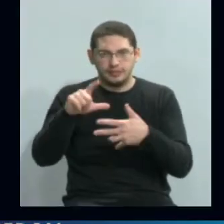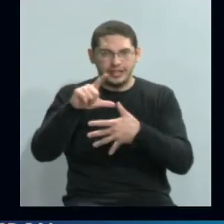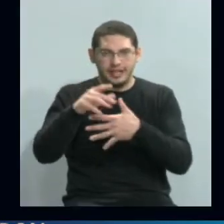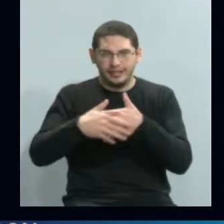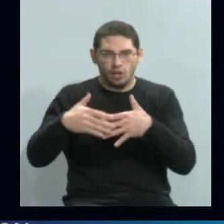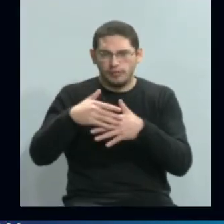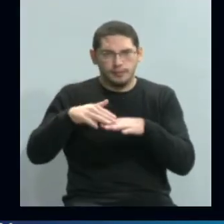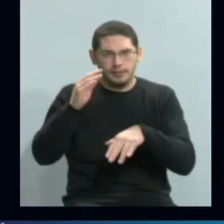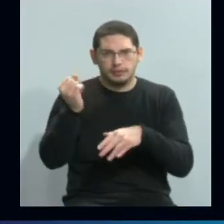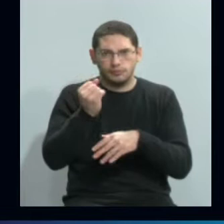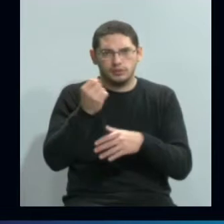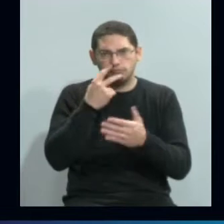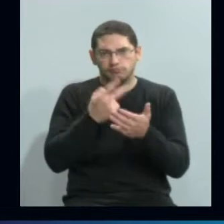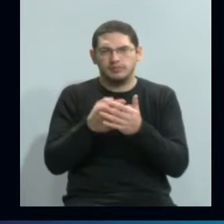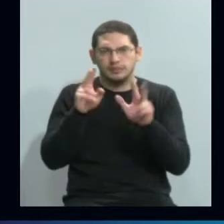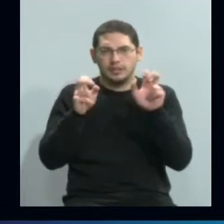Latinoamérica. Bien.